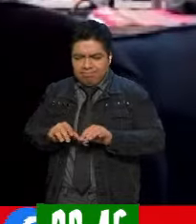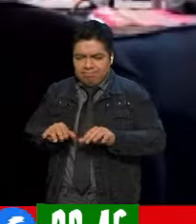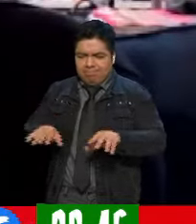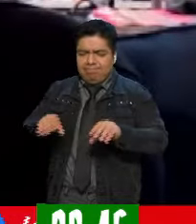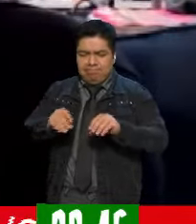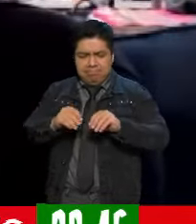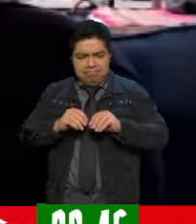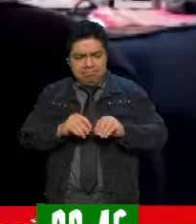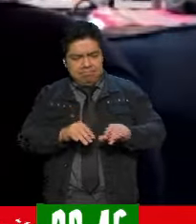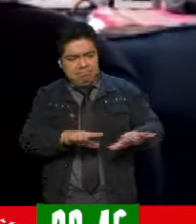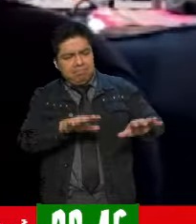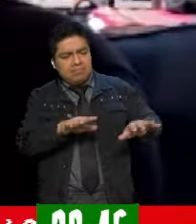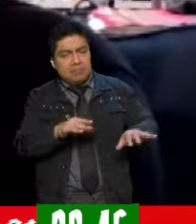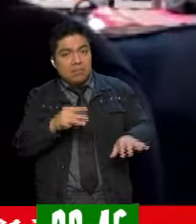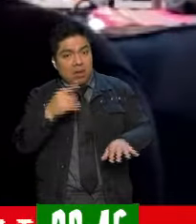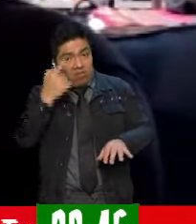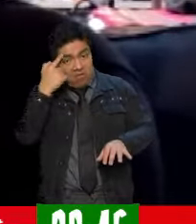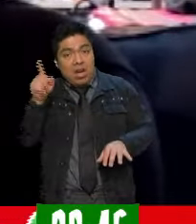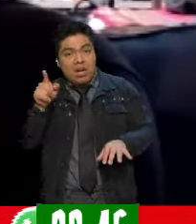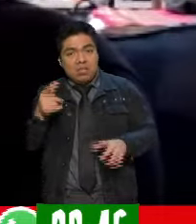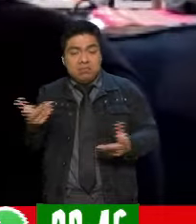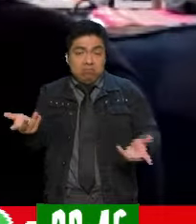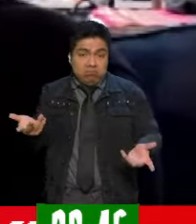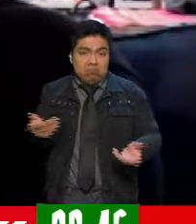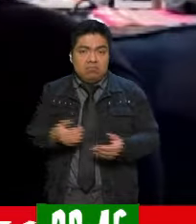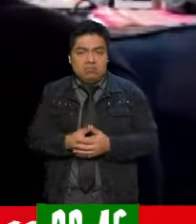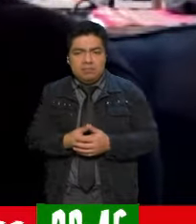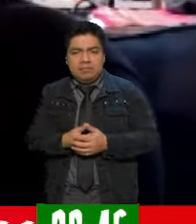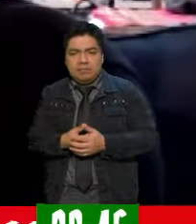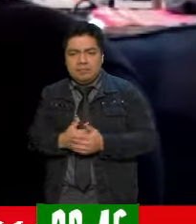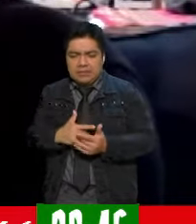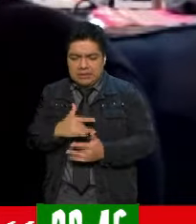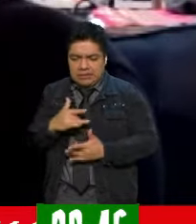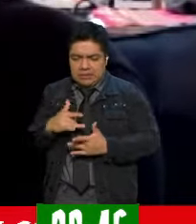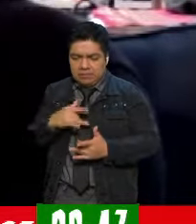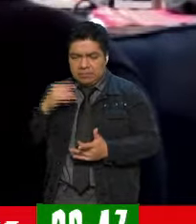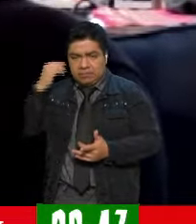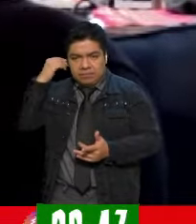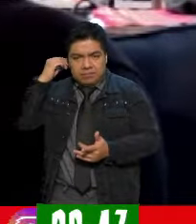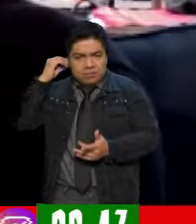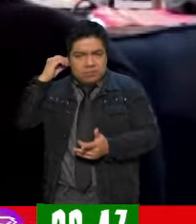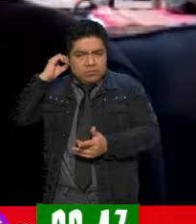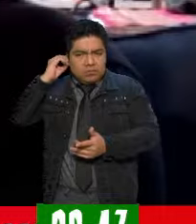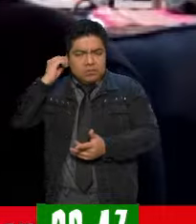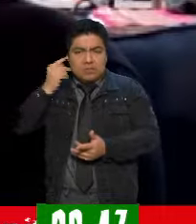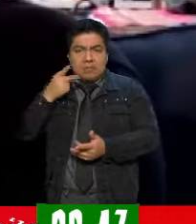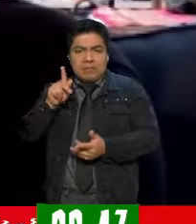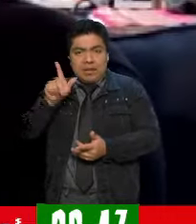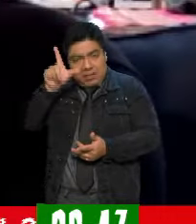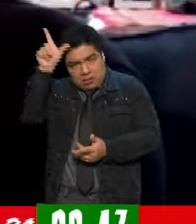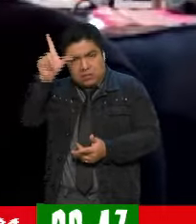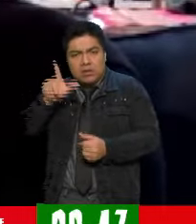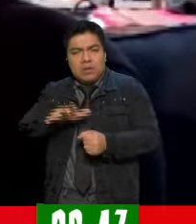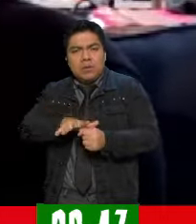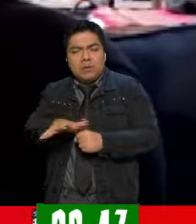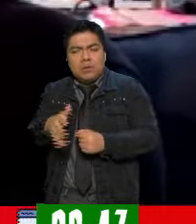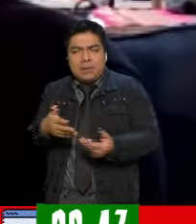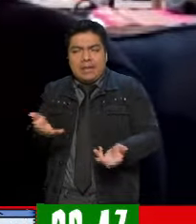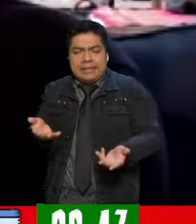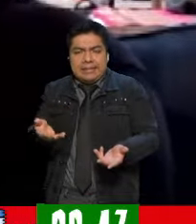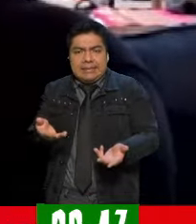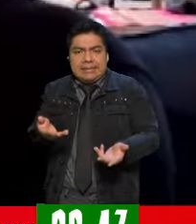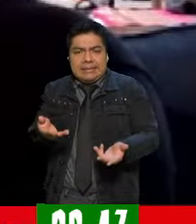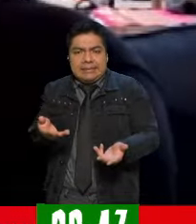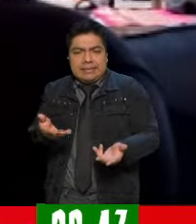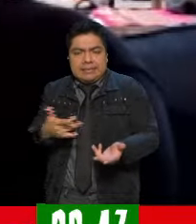forma tan fácil y frenética, lo percibía. Lo loco es